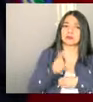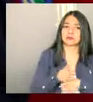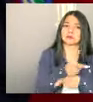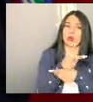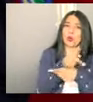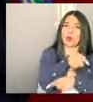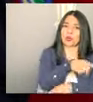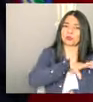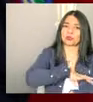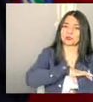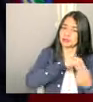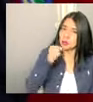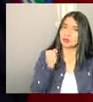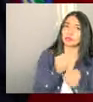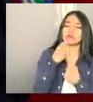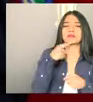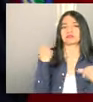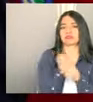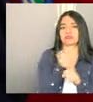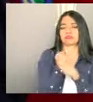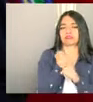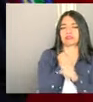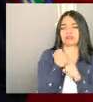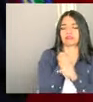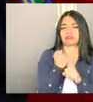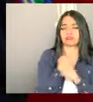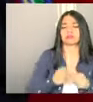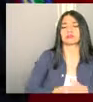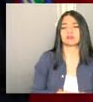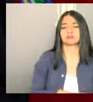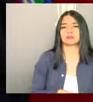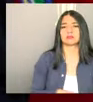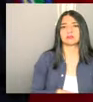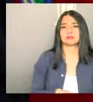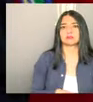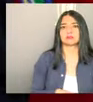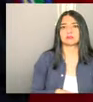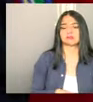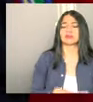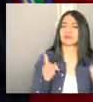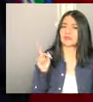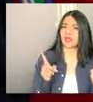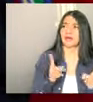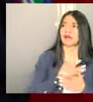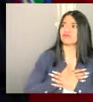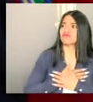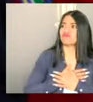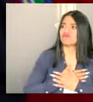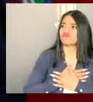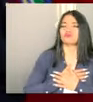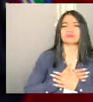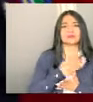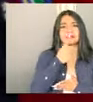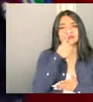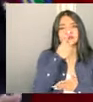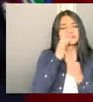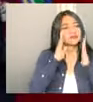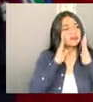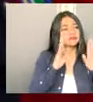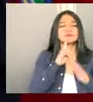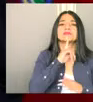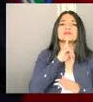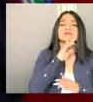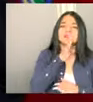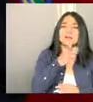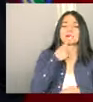Consejo Metropolitano, de tal modo que tiene que ser alguien que tenga este interés. Y obviamente tiene que ser